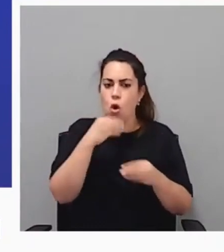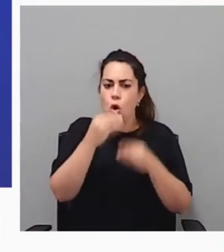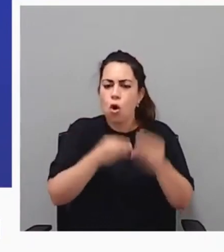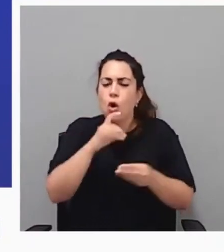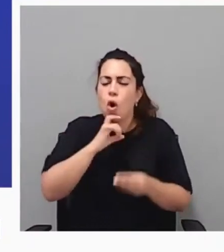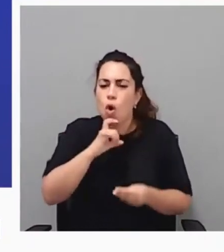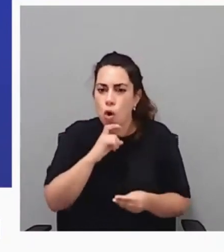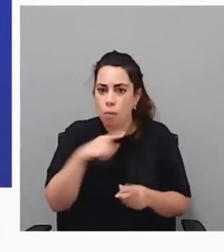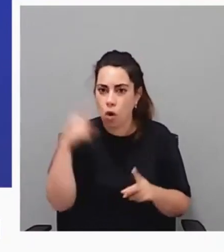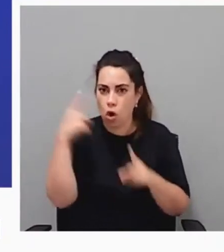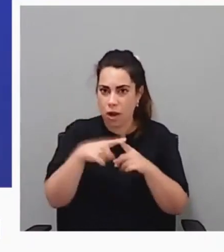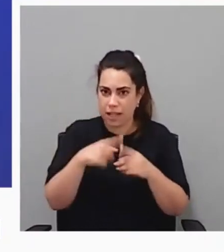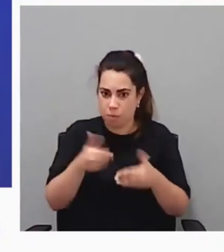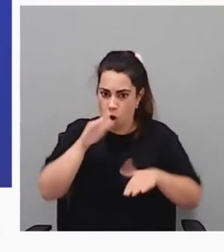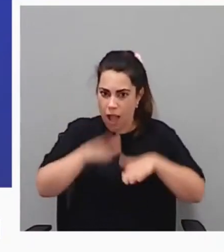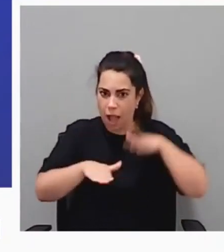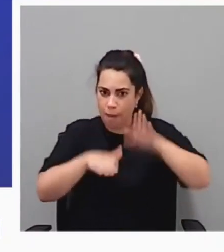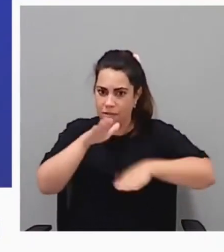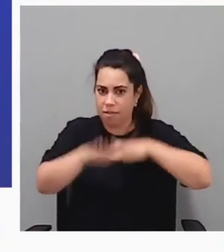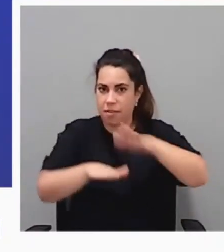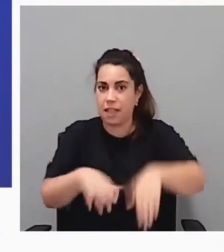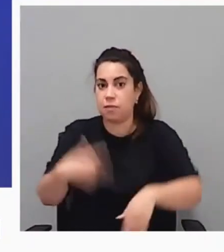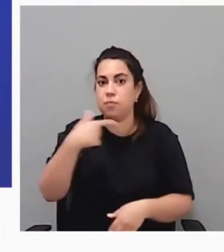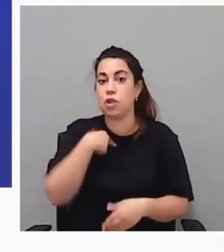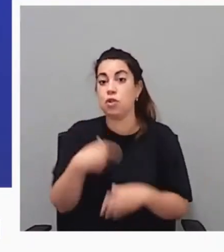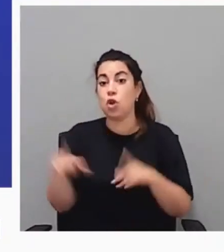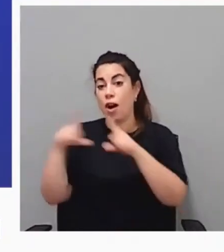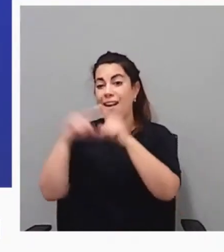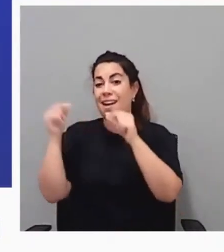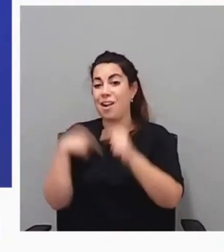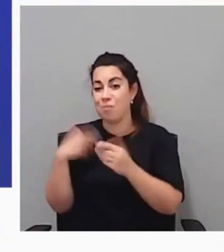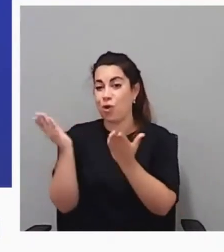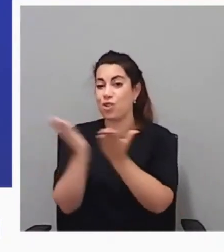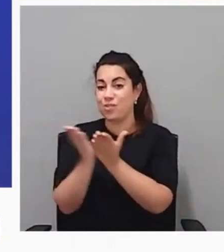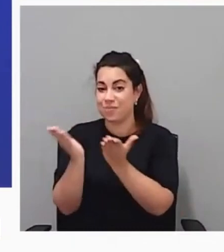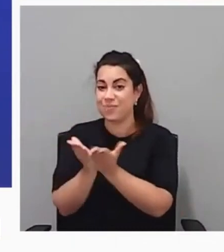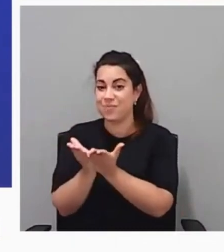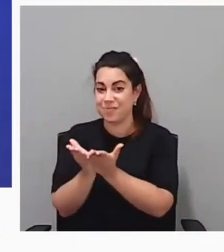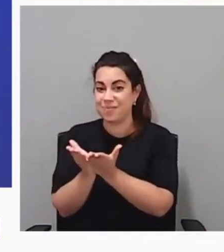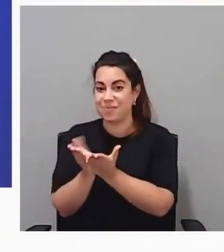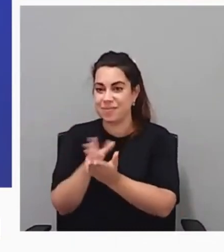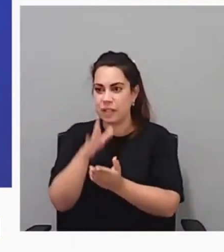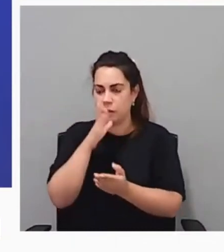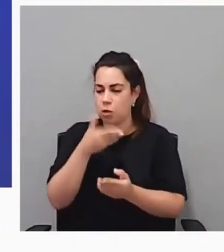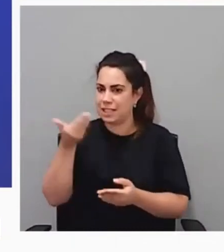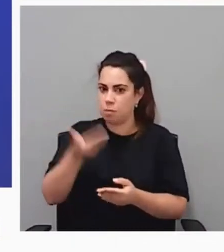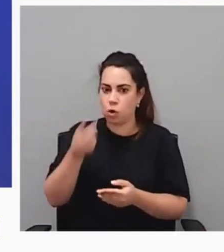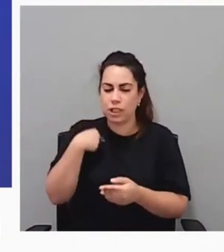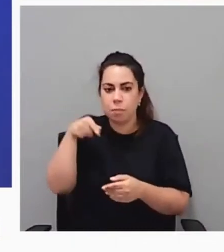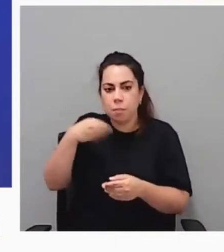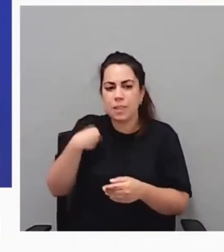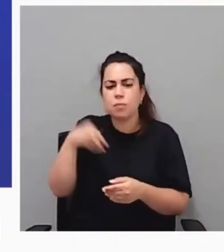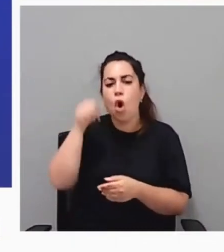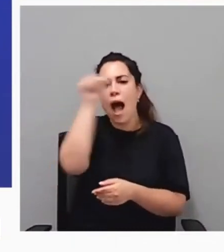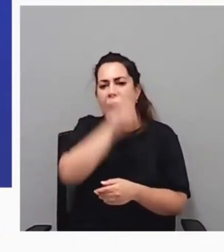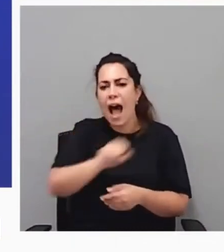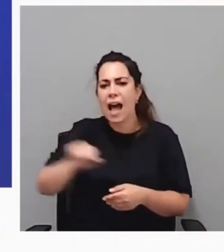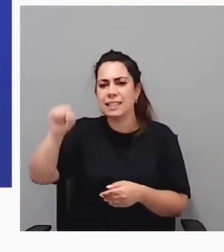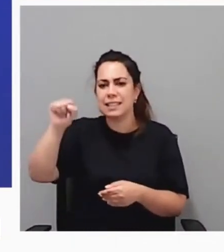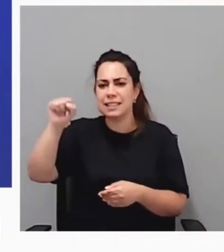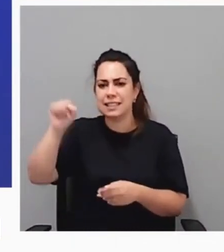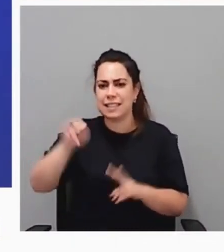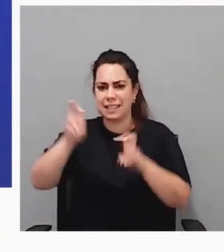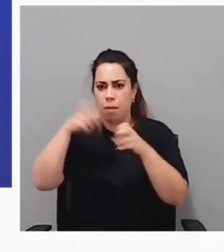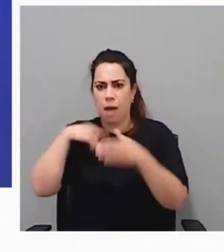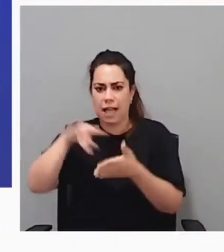Leo Esaki. Yo estudié en Japón porque me interesaba mucho el factor de cómo Asia entra en esta historia. Ahora